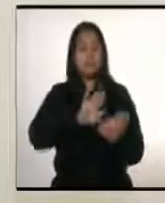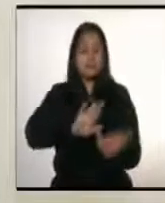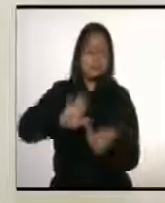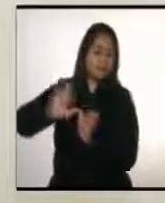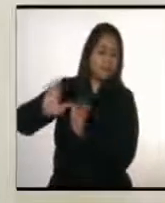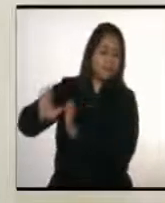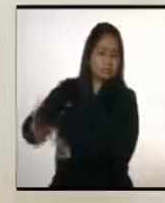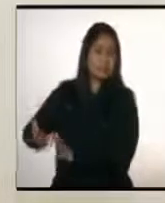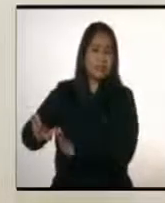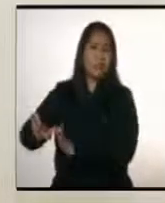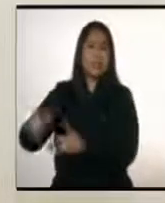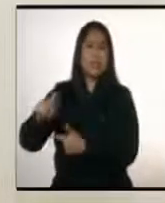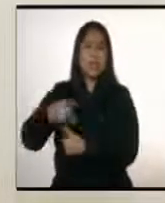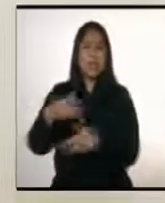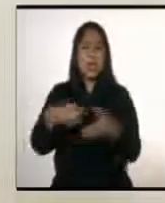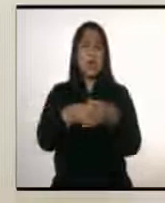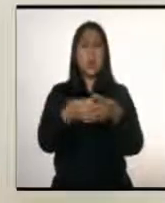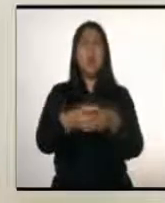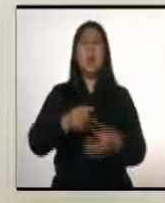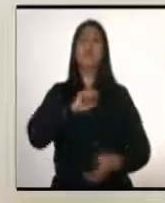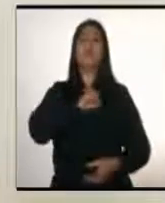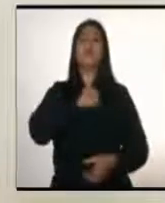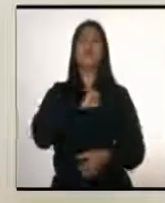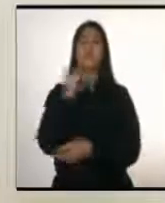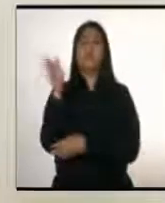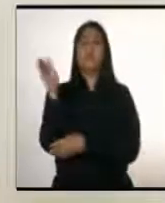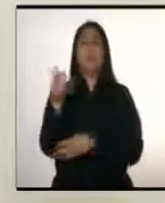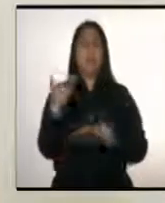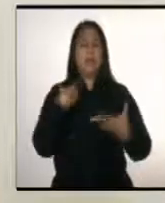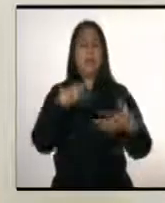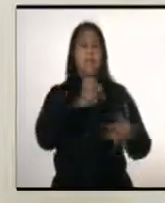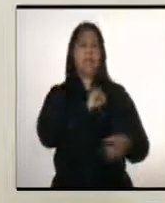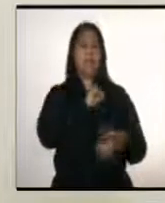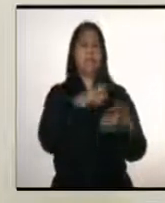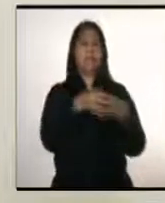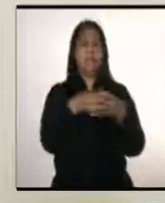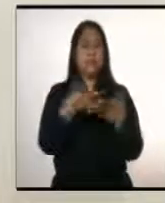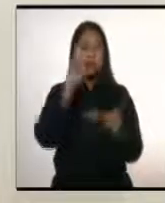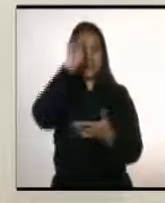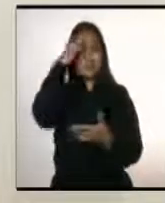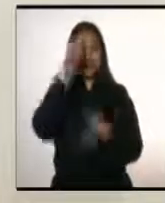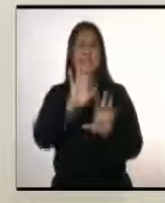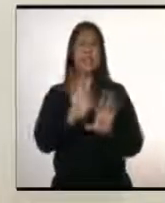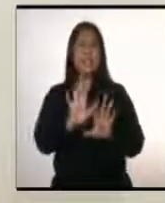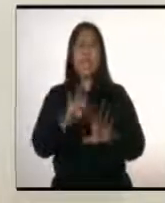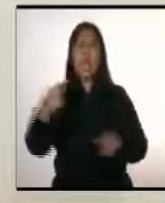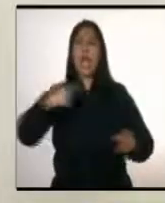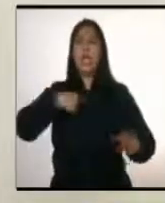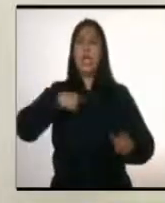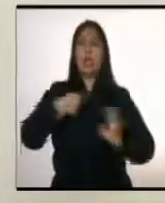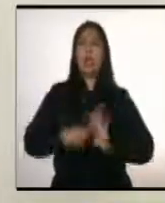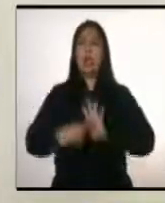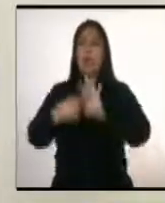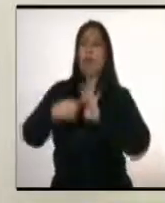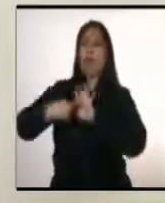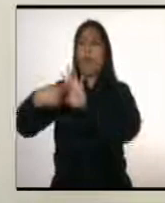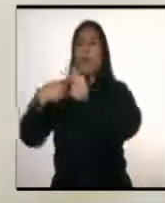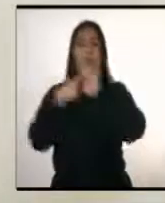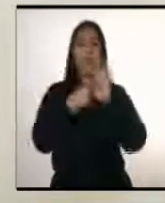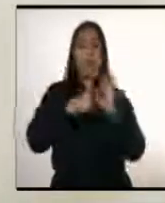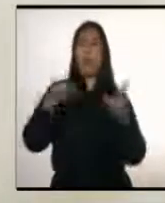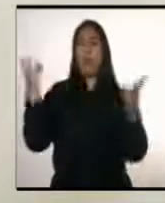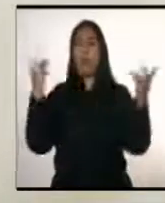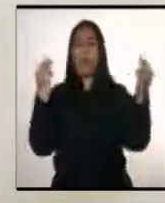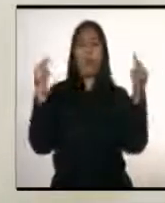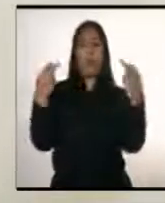las banderas partidarias, a que dejemos atrás esa ansia de protagonismo y de querer causar shows de